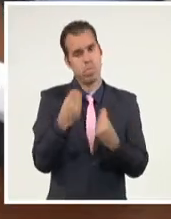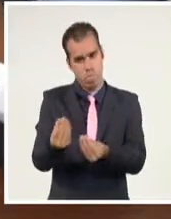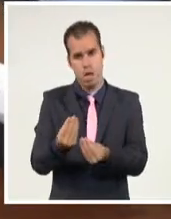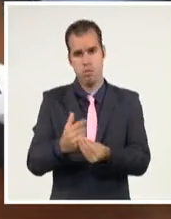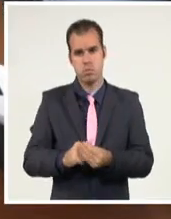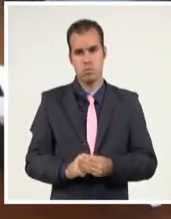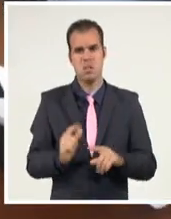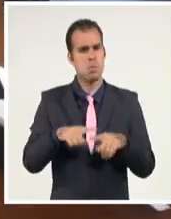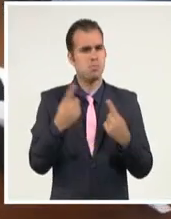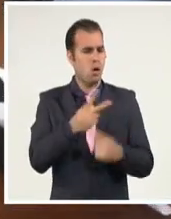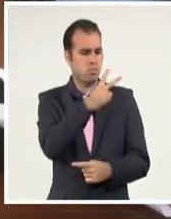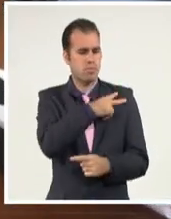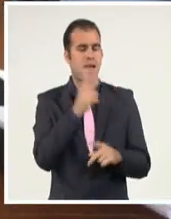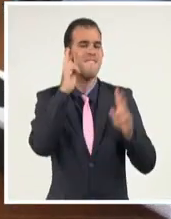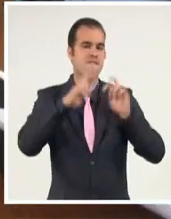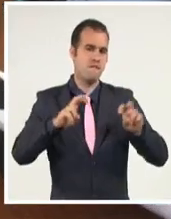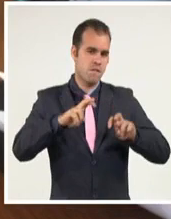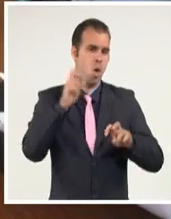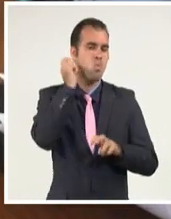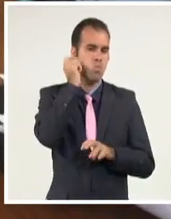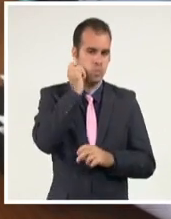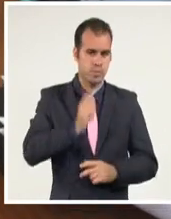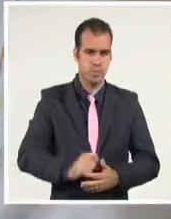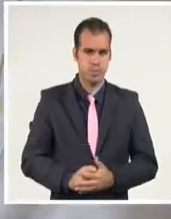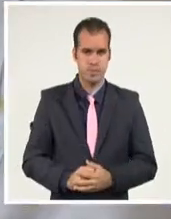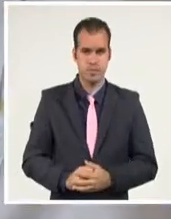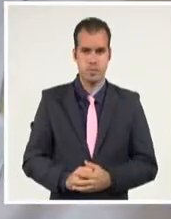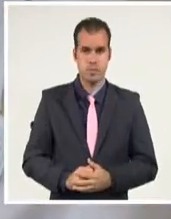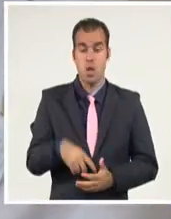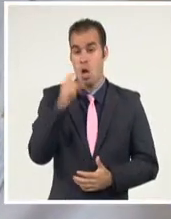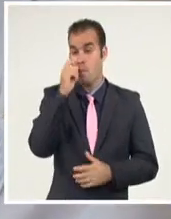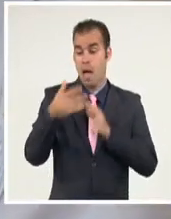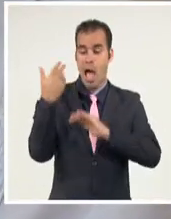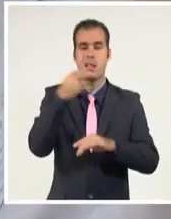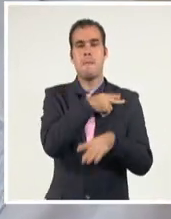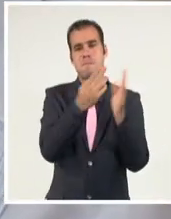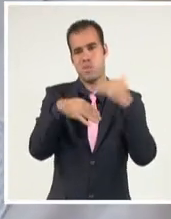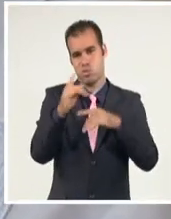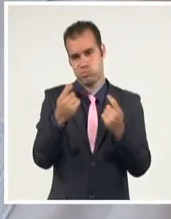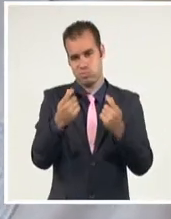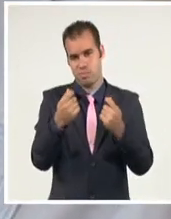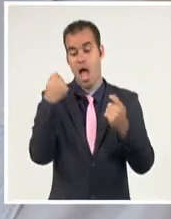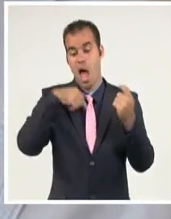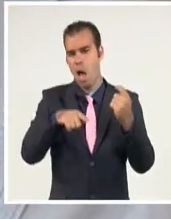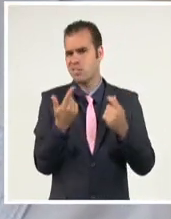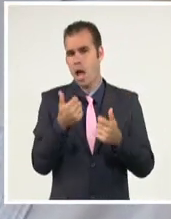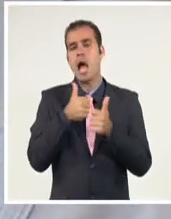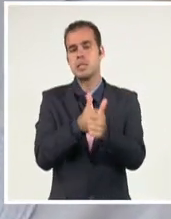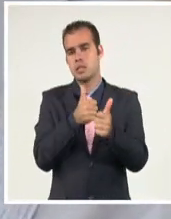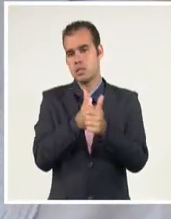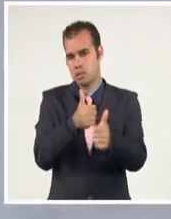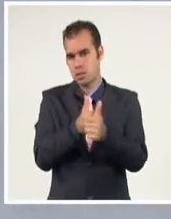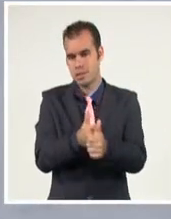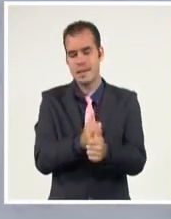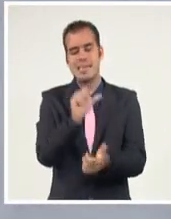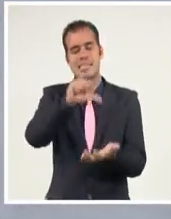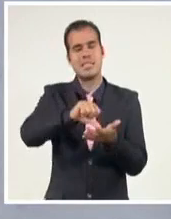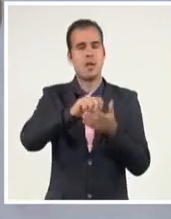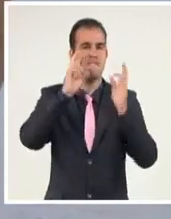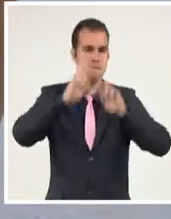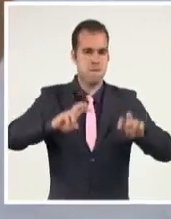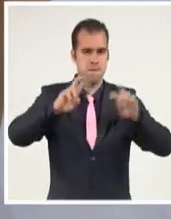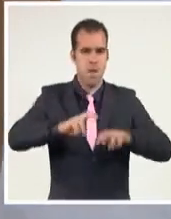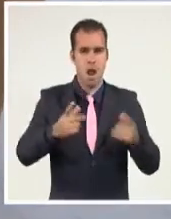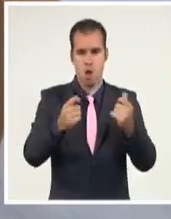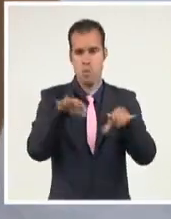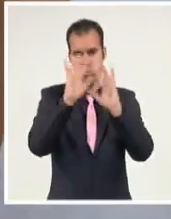la investigadora Isabel Monal. Rodríguez fue ministro de Economía y actualmente funge como asesor del Centro de Investigaciones de la